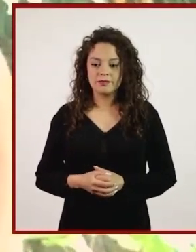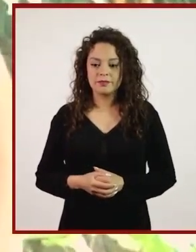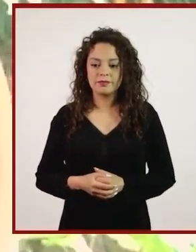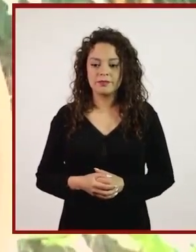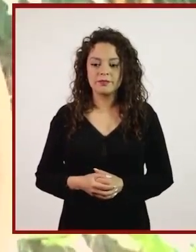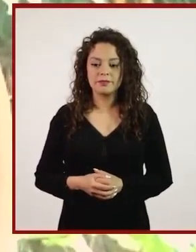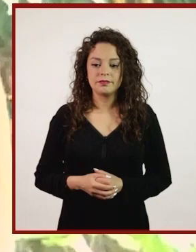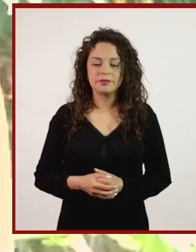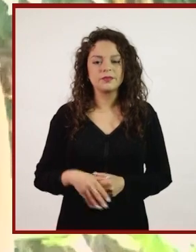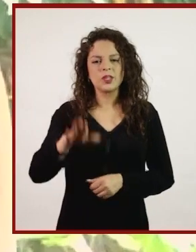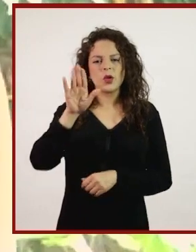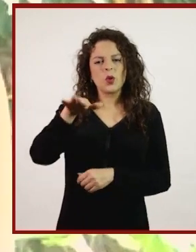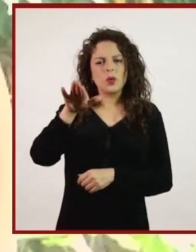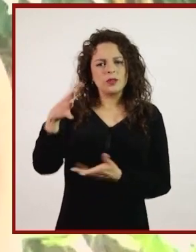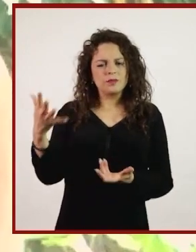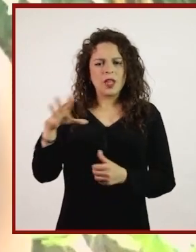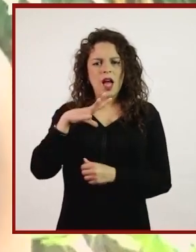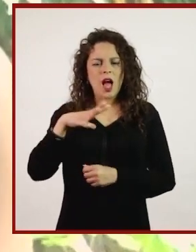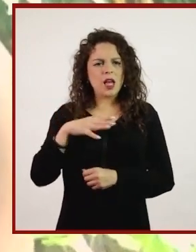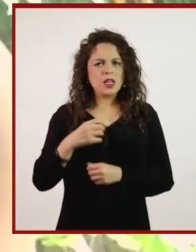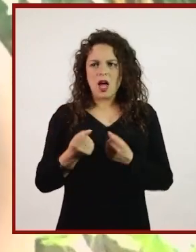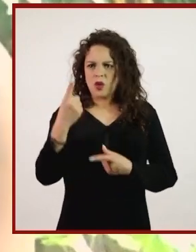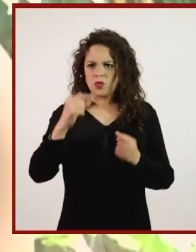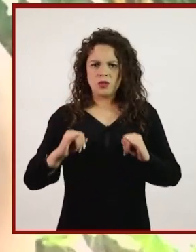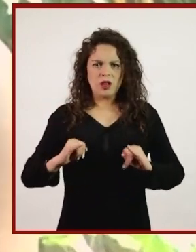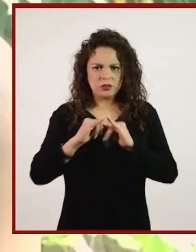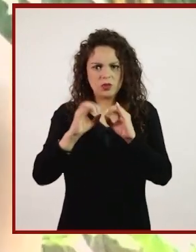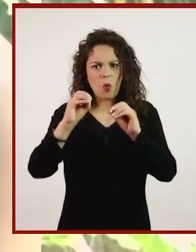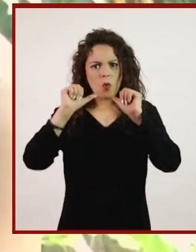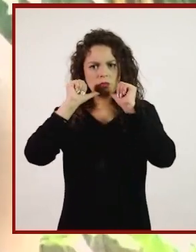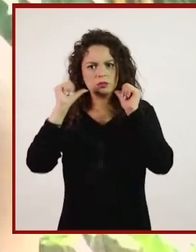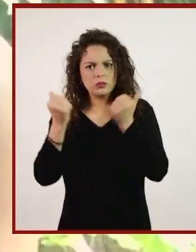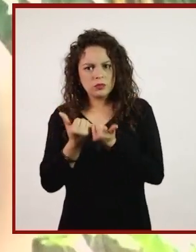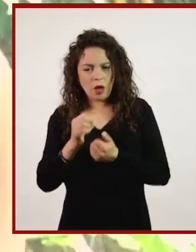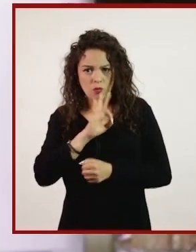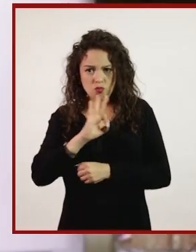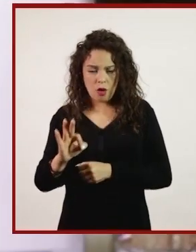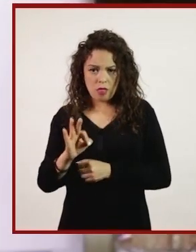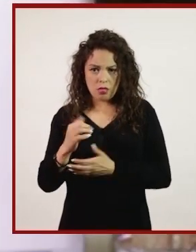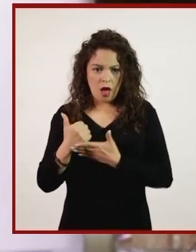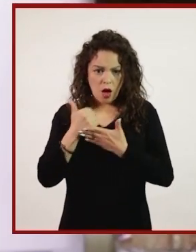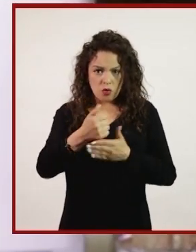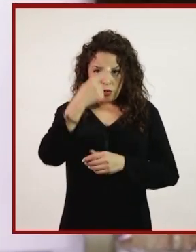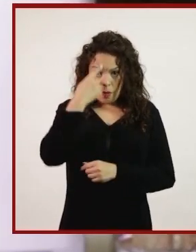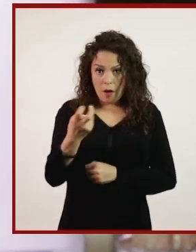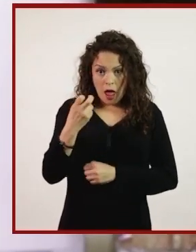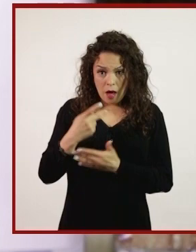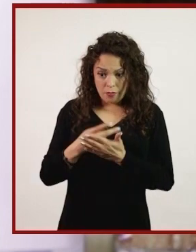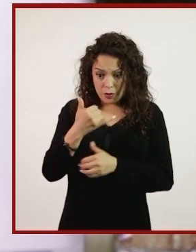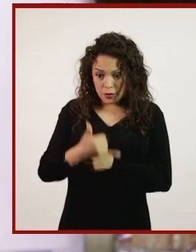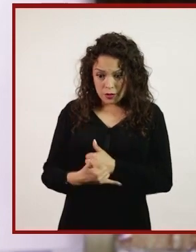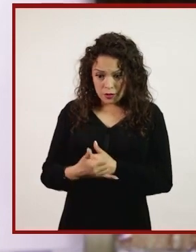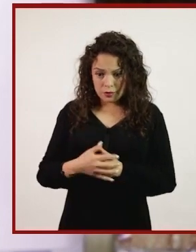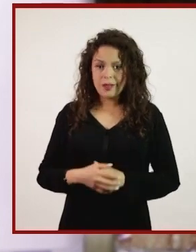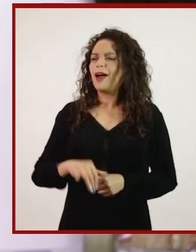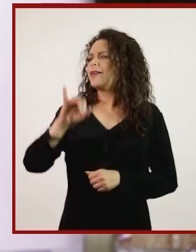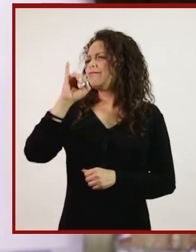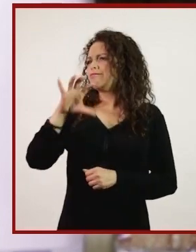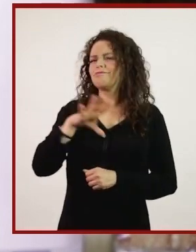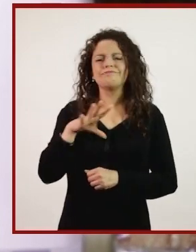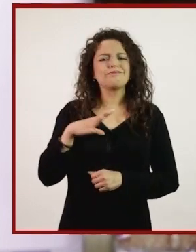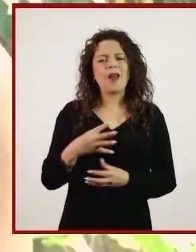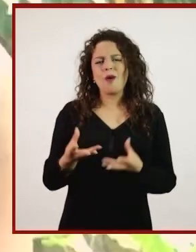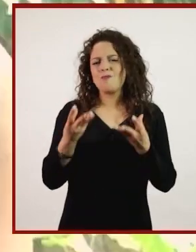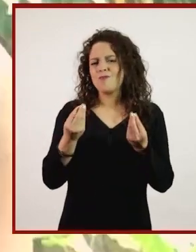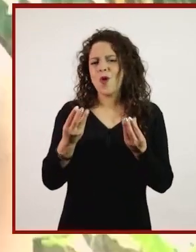el conversatorio, curiosidad genuina, para mí ese es el comienzo. Oye, María, ¿hay dependencias o hay algunas